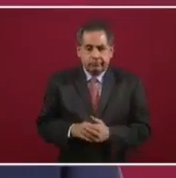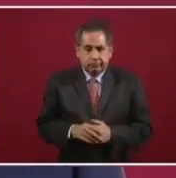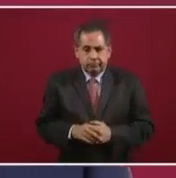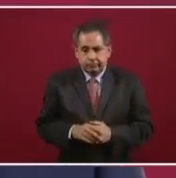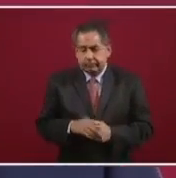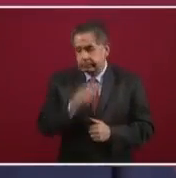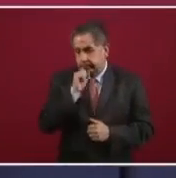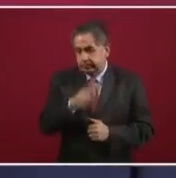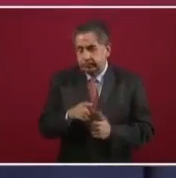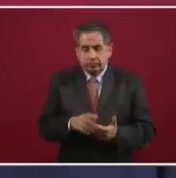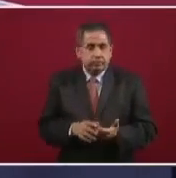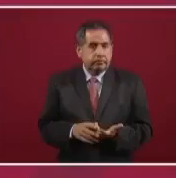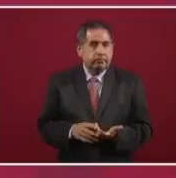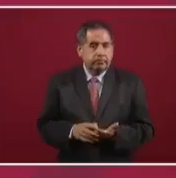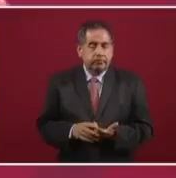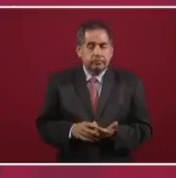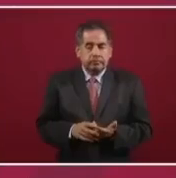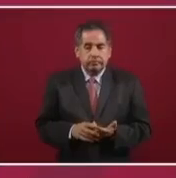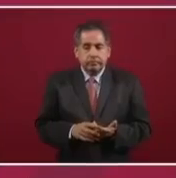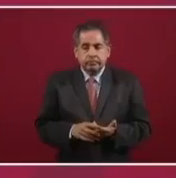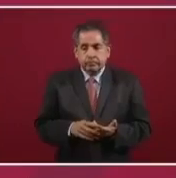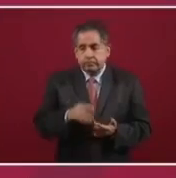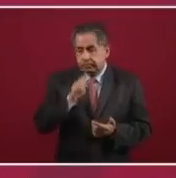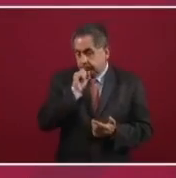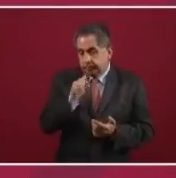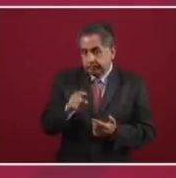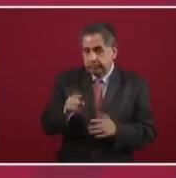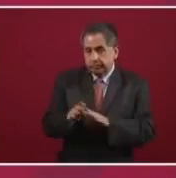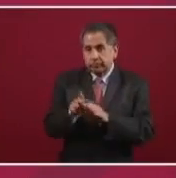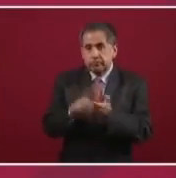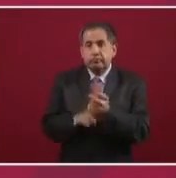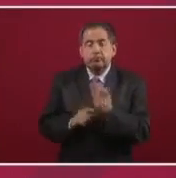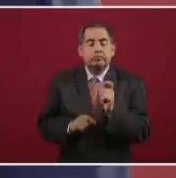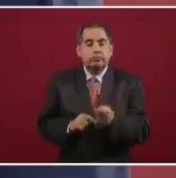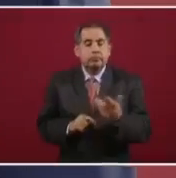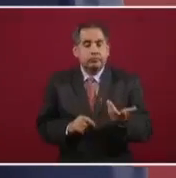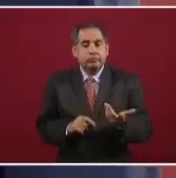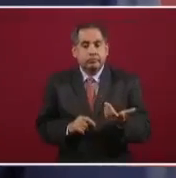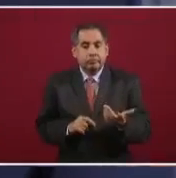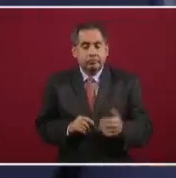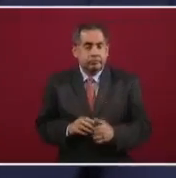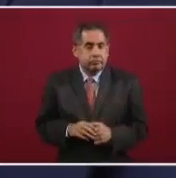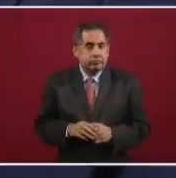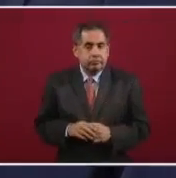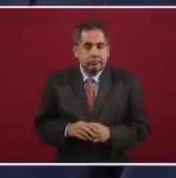También a eso se debe de que